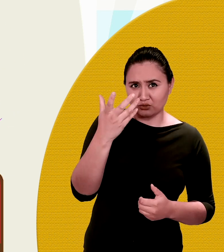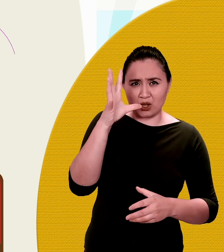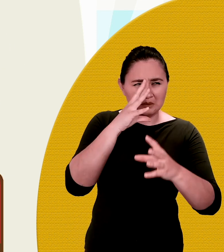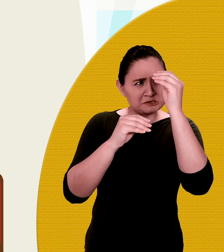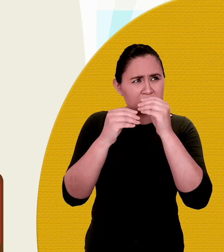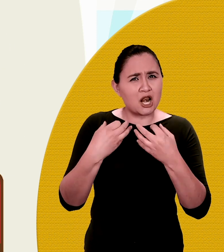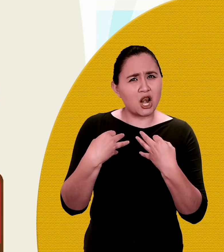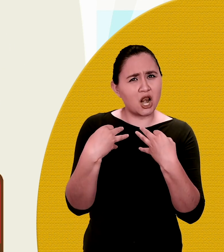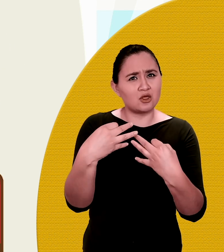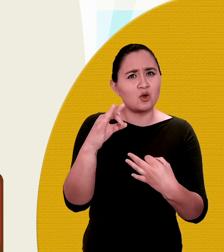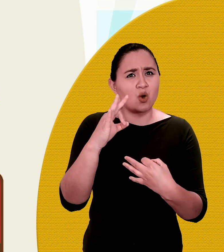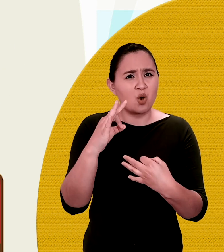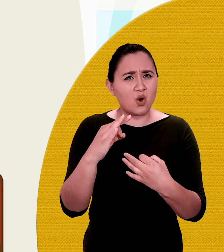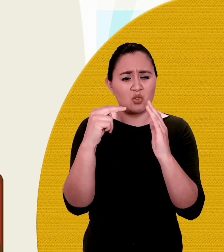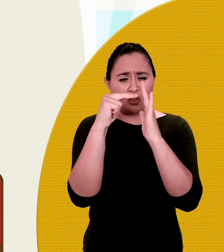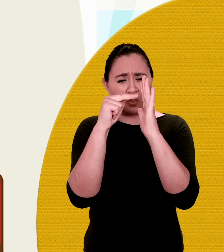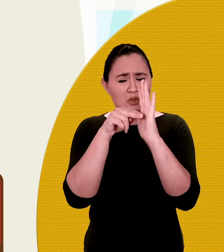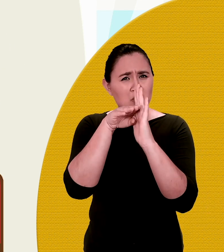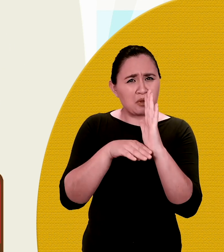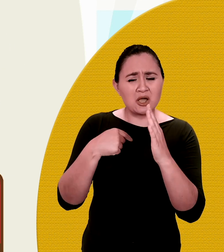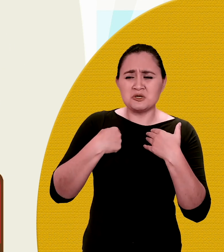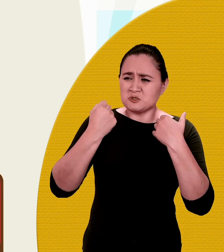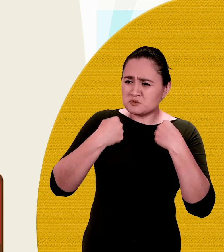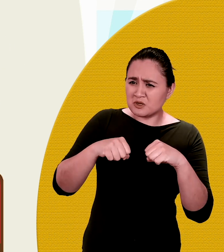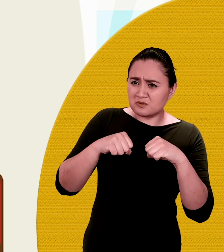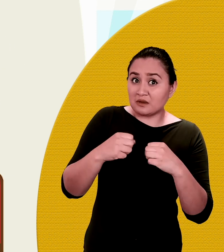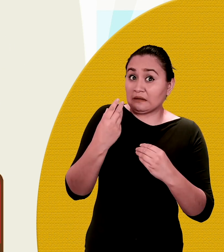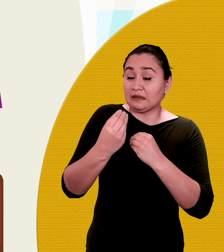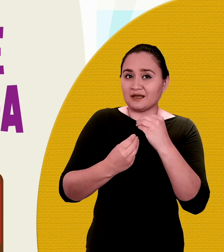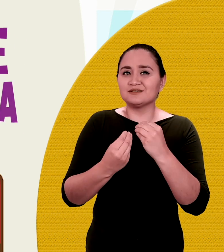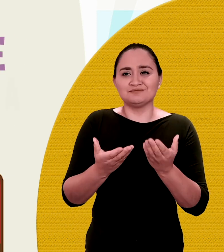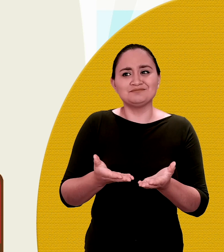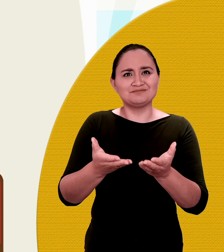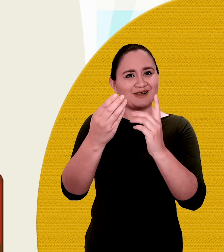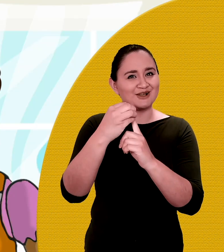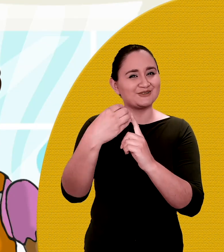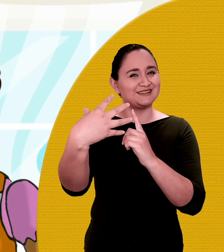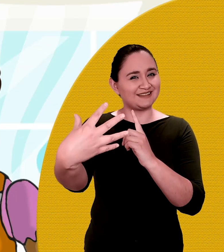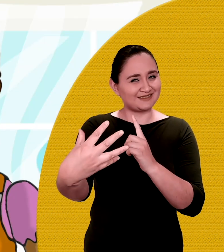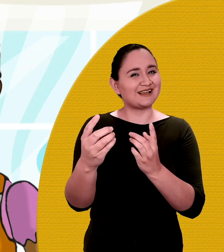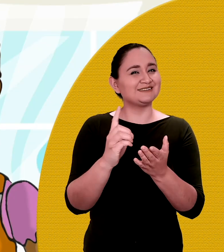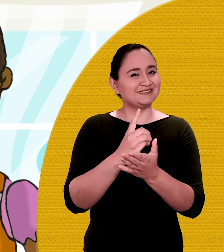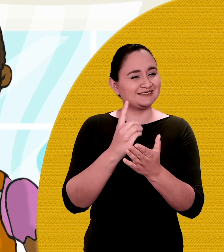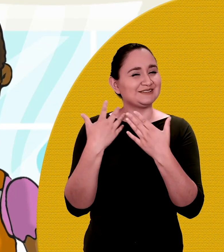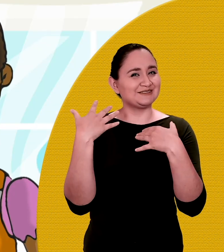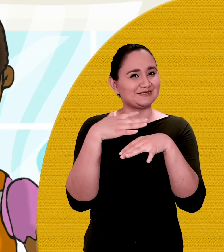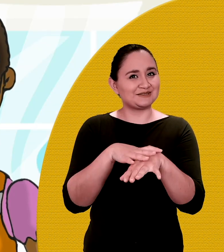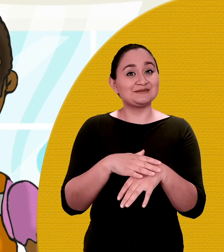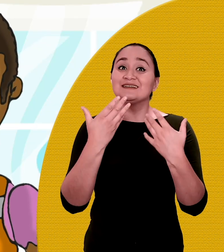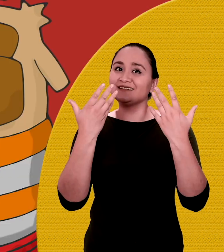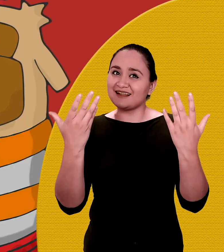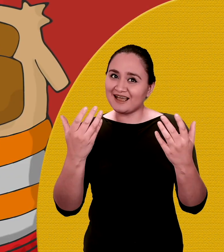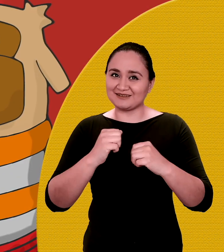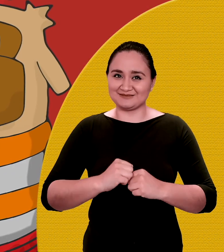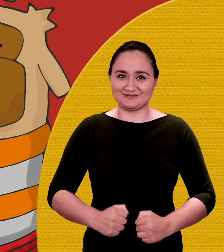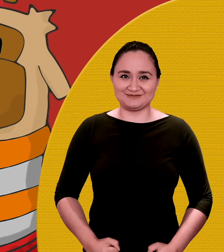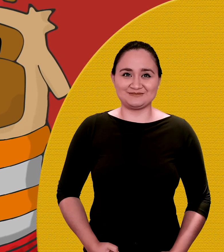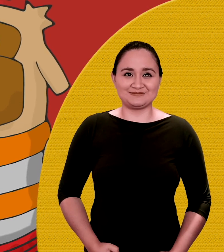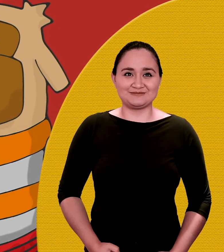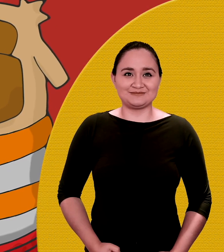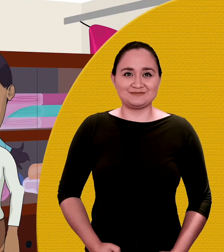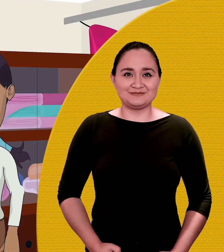o tu rendimiento académico es bajo a pesar de que te esfuerzas, puedes acudir a ellos. ¡Exacto! ¡Eso mismo!